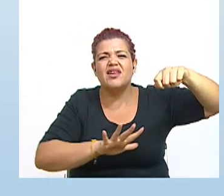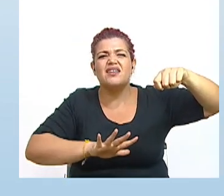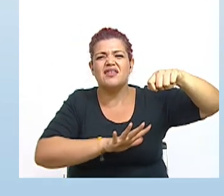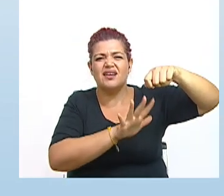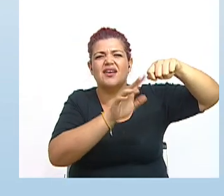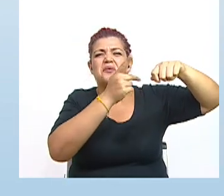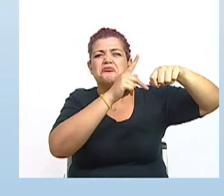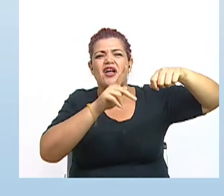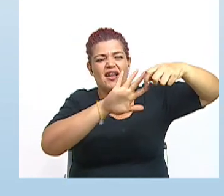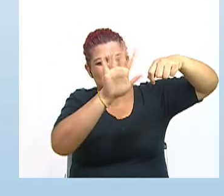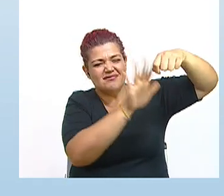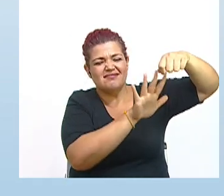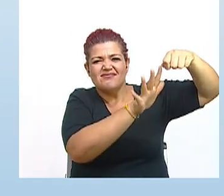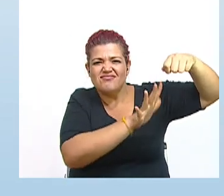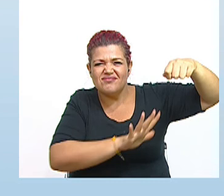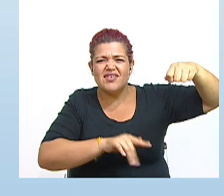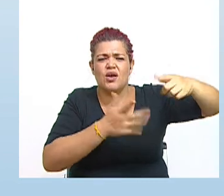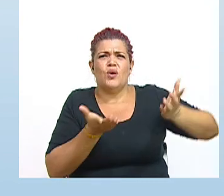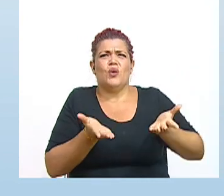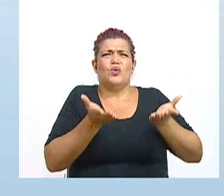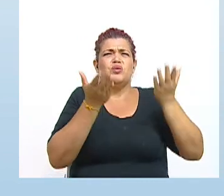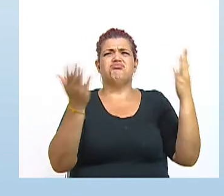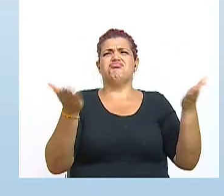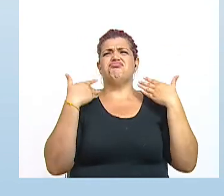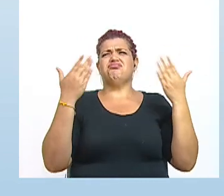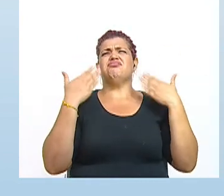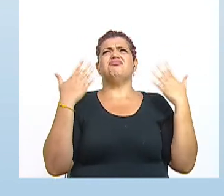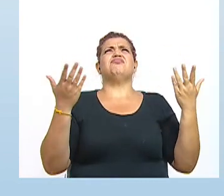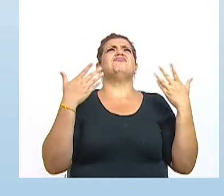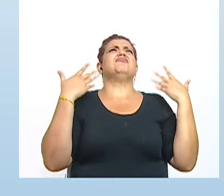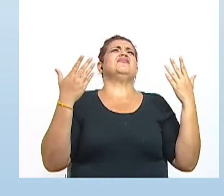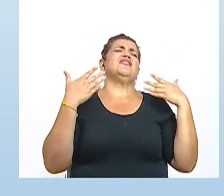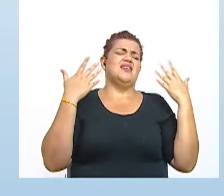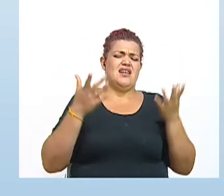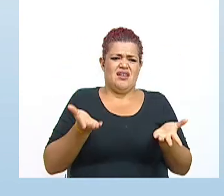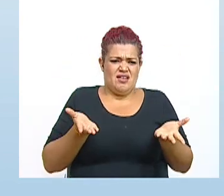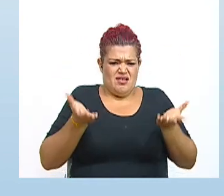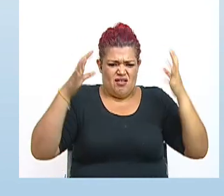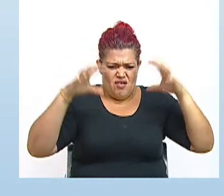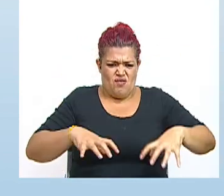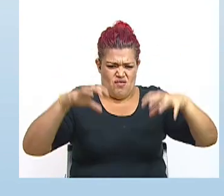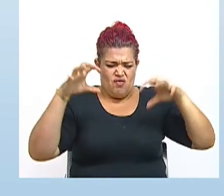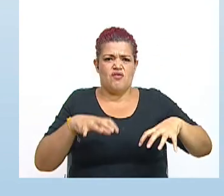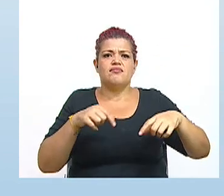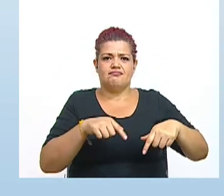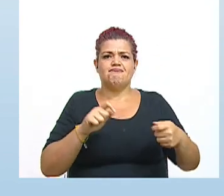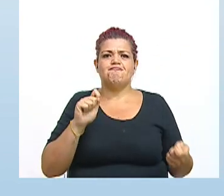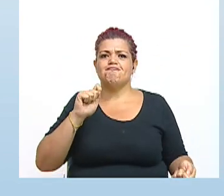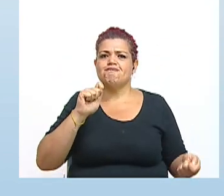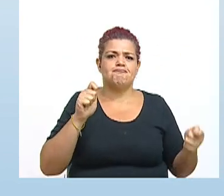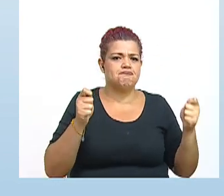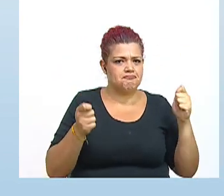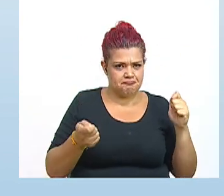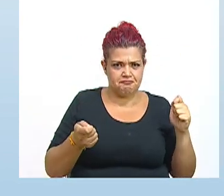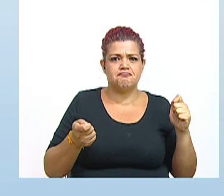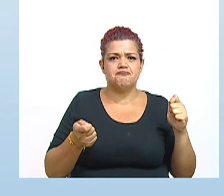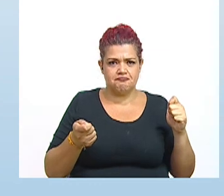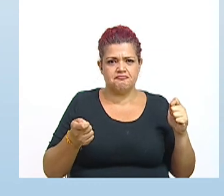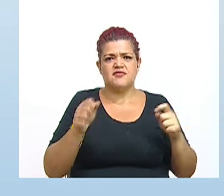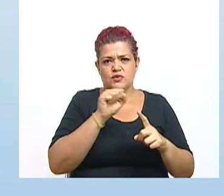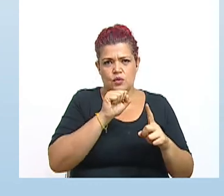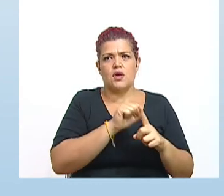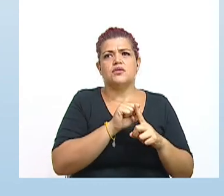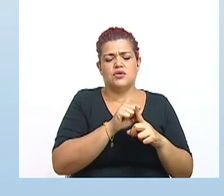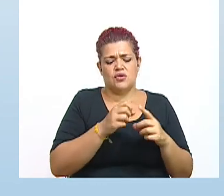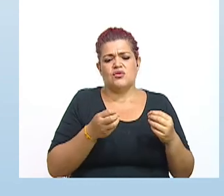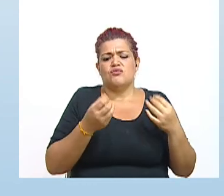del Pacífico, altas temperaturas, humedad y precipitación que modifican sensiblemente la situación de